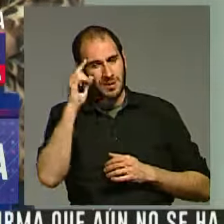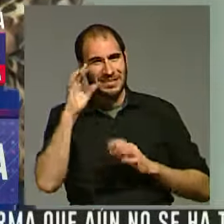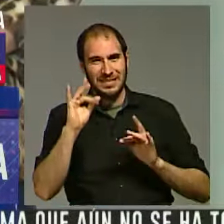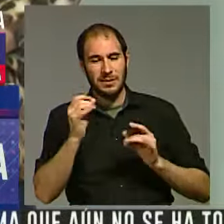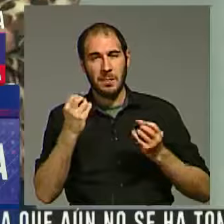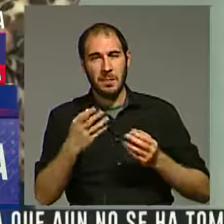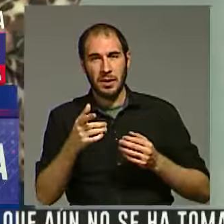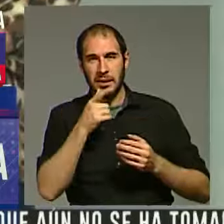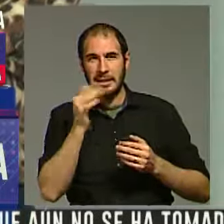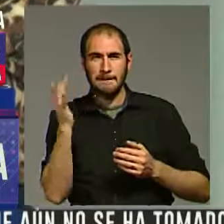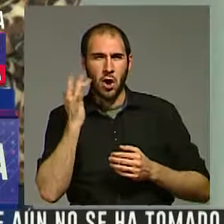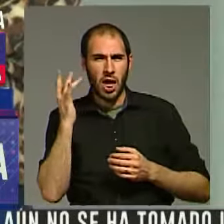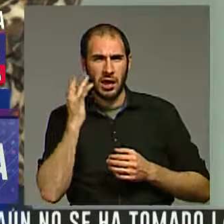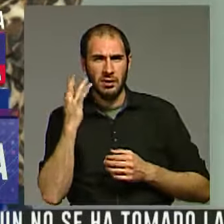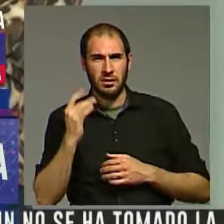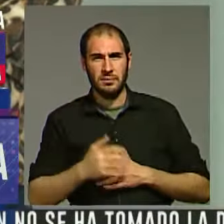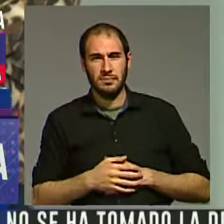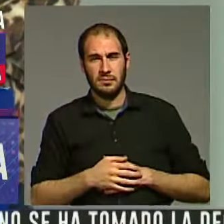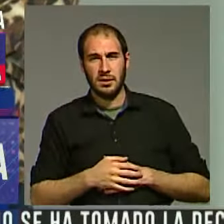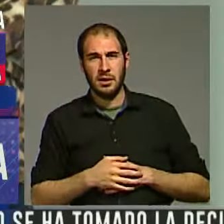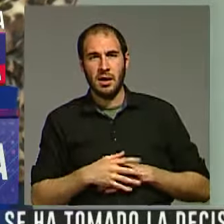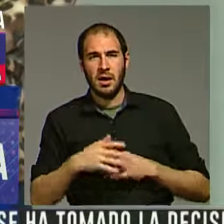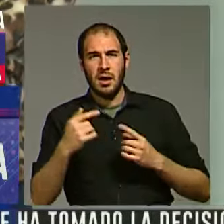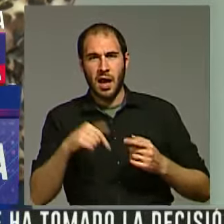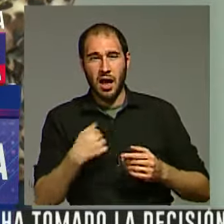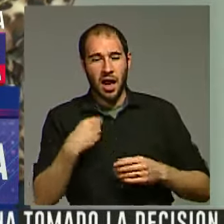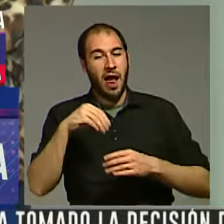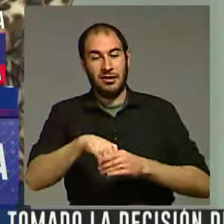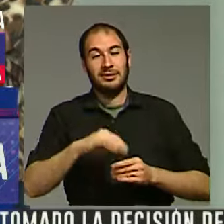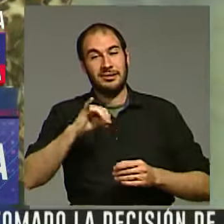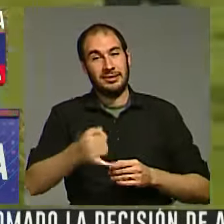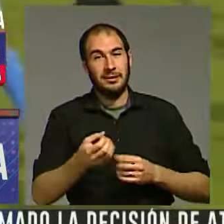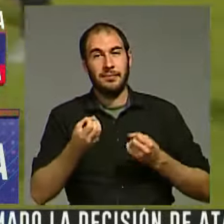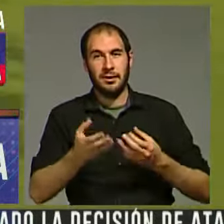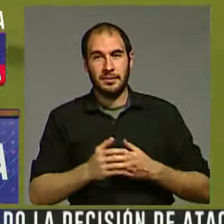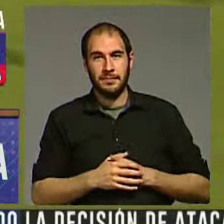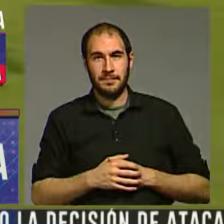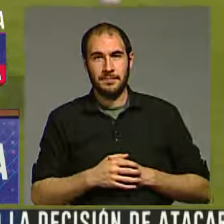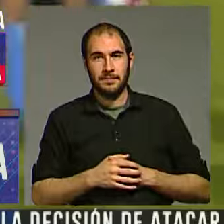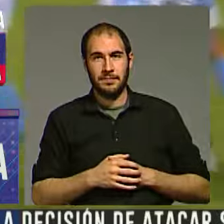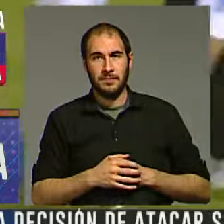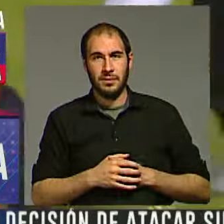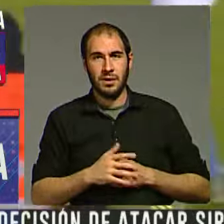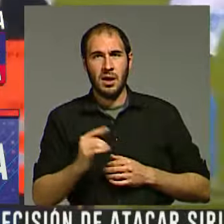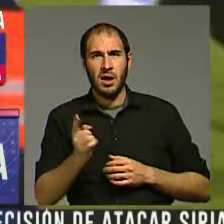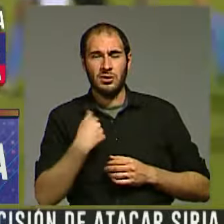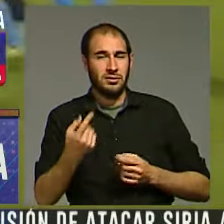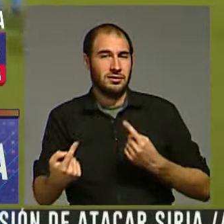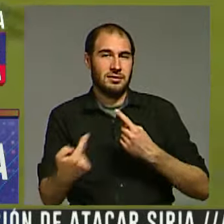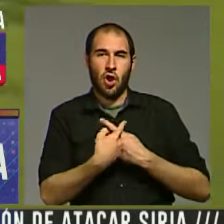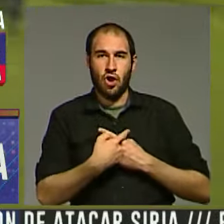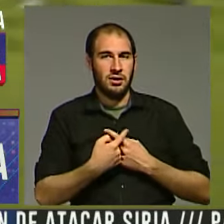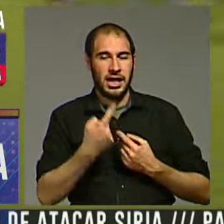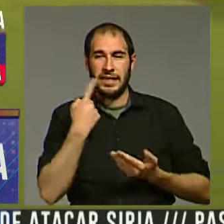porque uno está un poquito molesto y creo que uno es arte y parte en este negocio, porque la verdad es que, bueno, a nosotros nos perjudica claramente